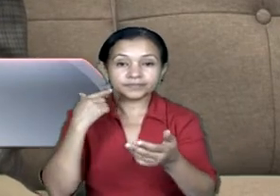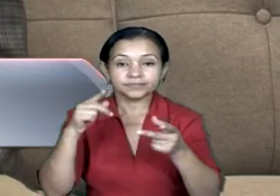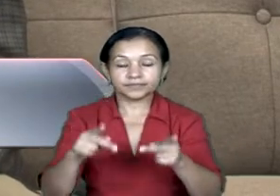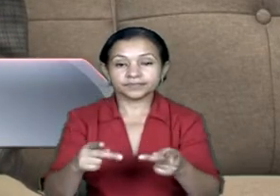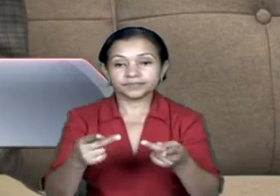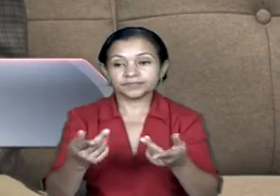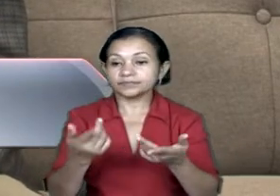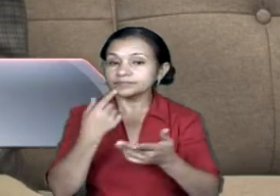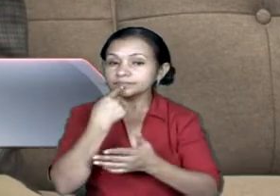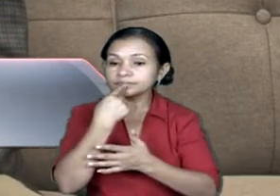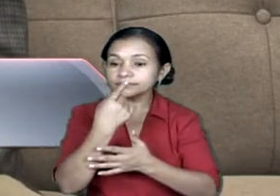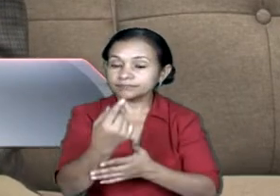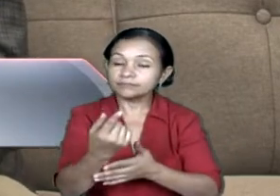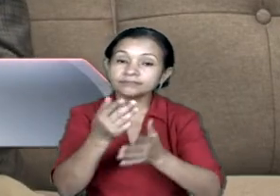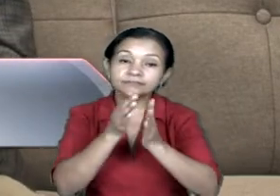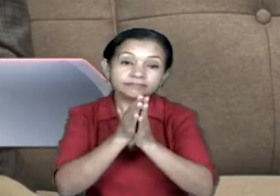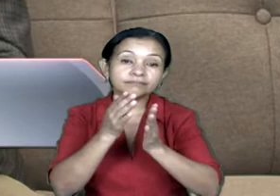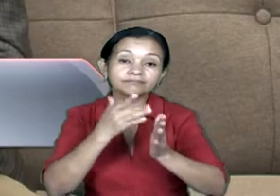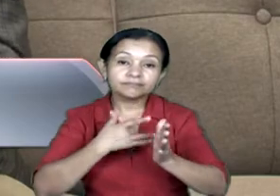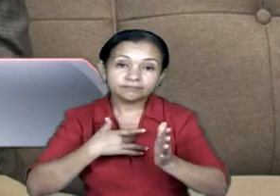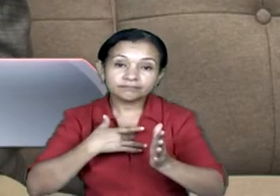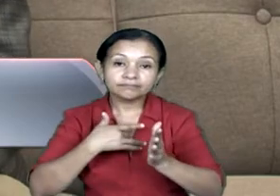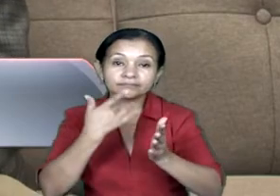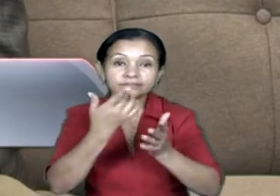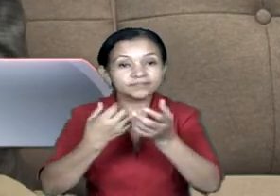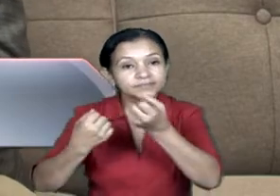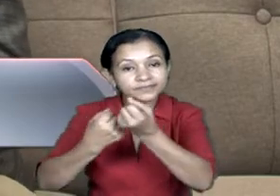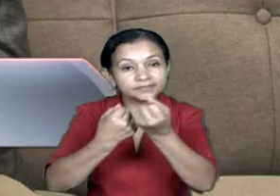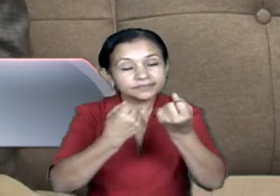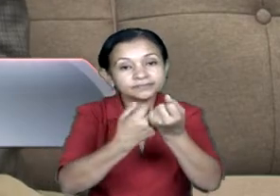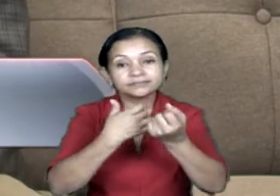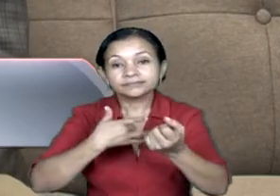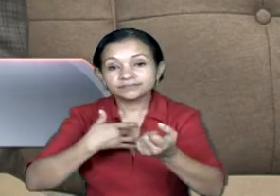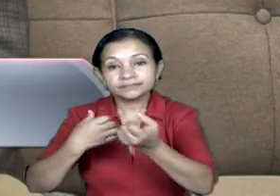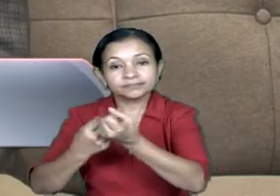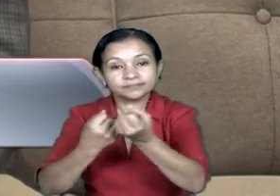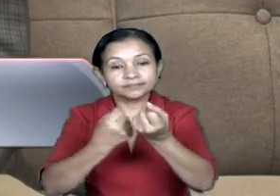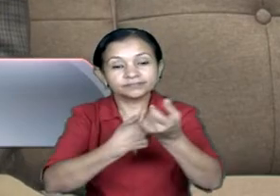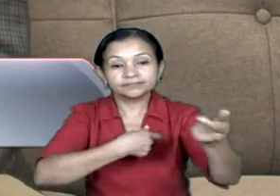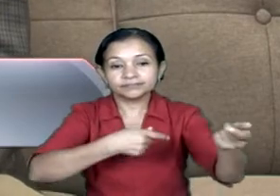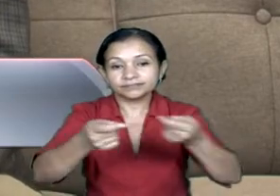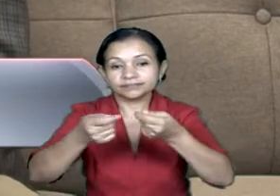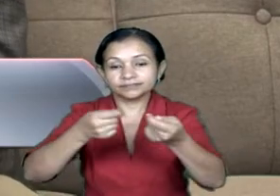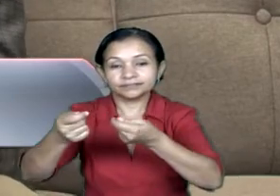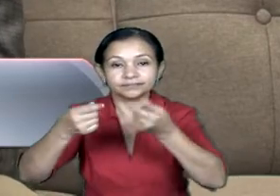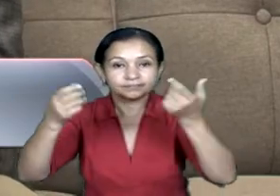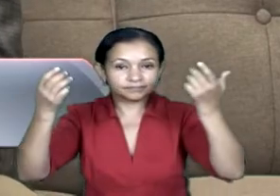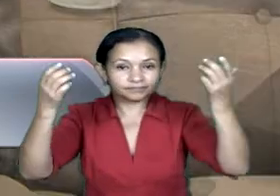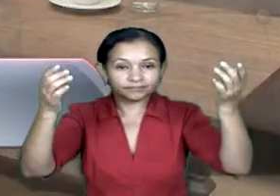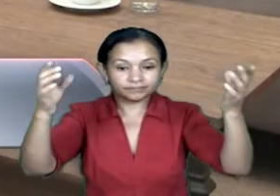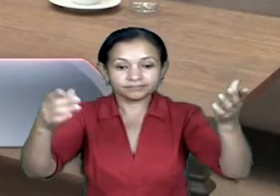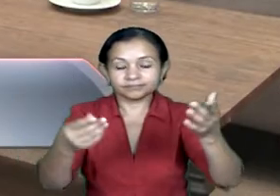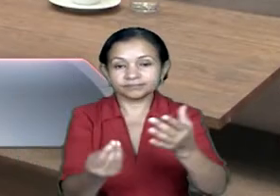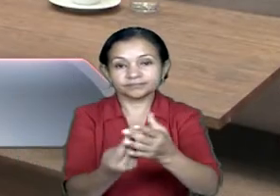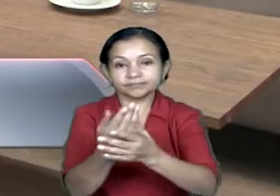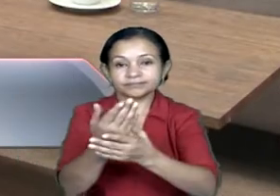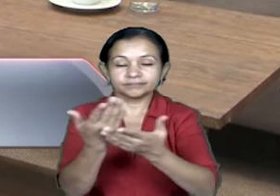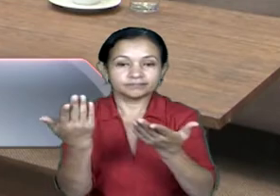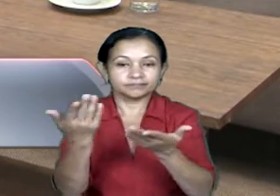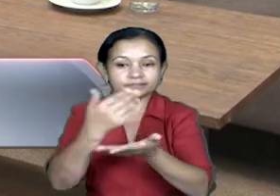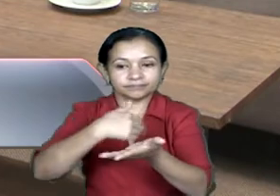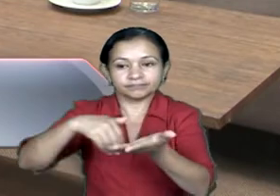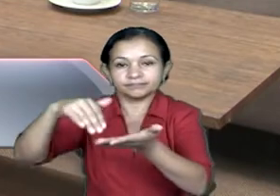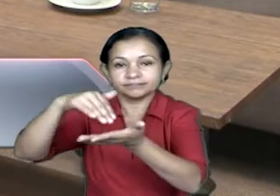nos expresa que necesita un apoyo, ¿no? De la comercialización. Es decir, para comercializar los productos en los lugares, en los centros de